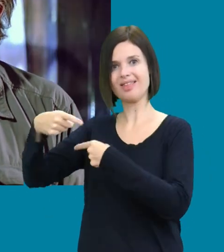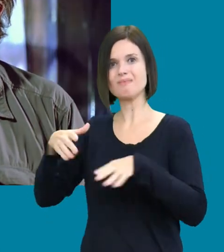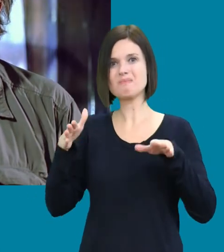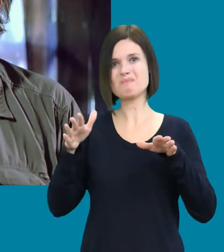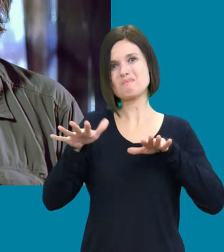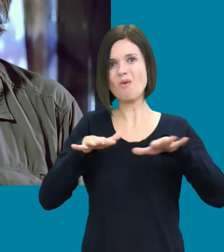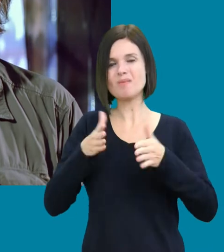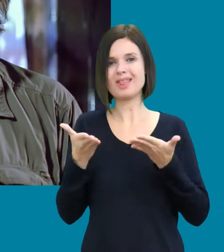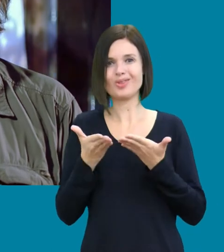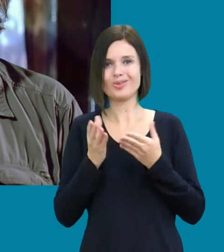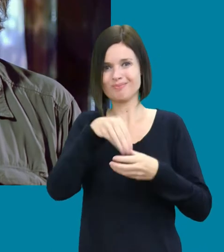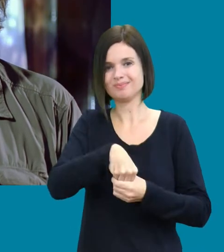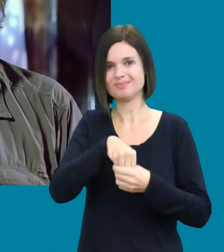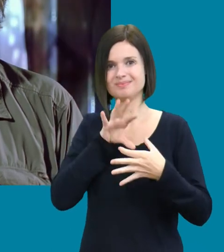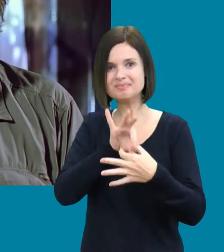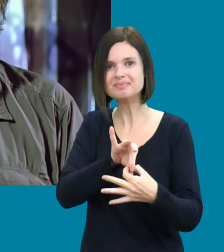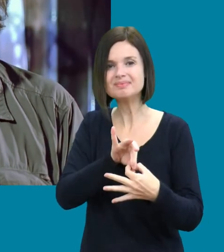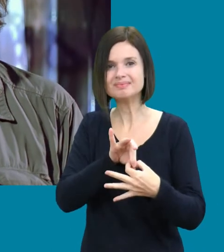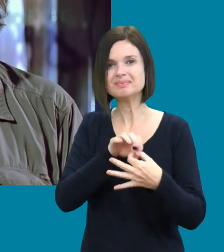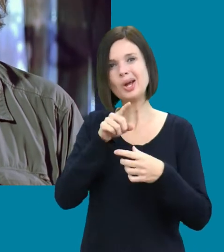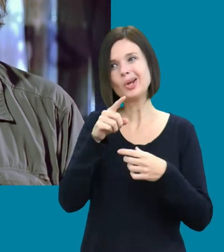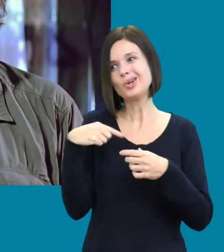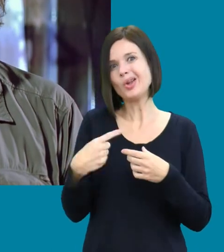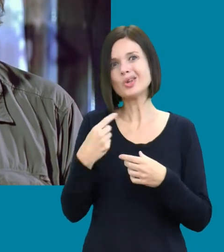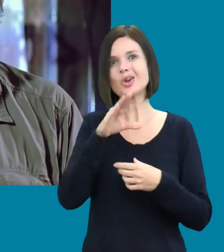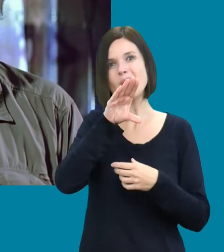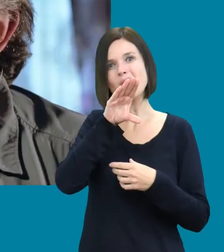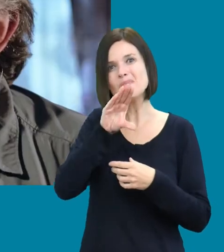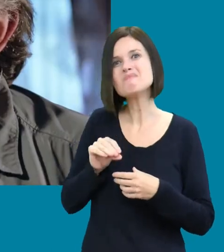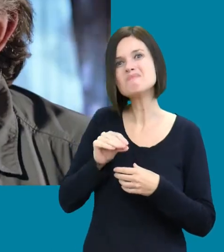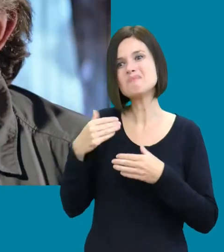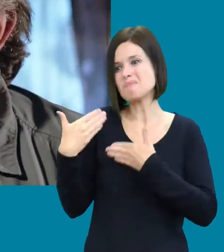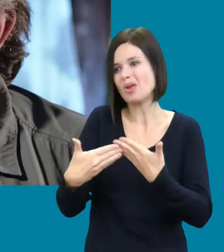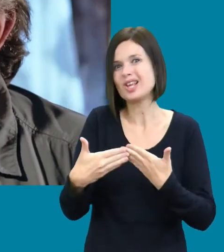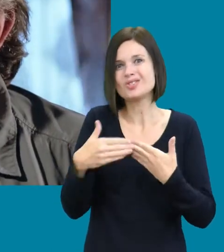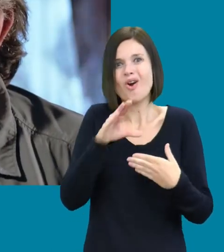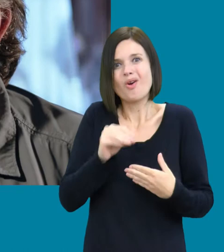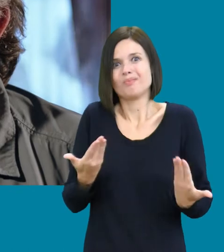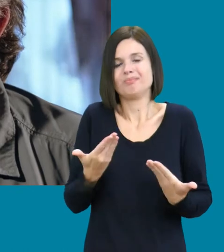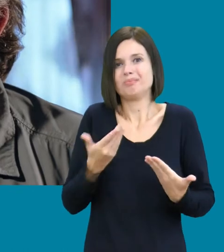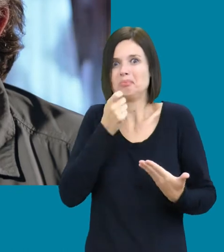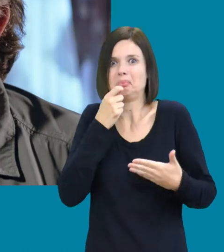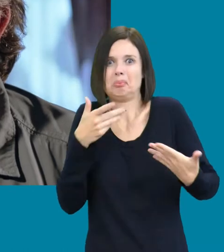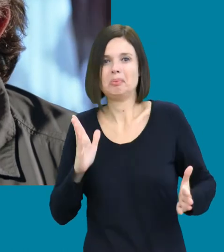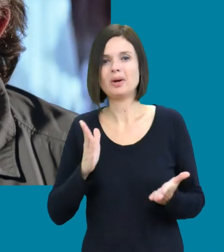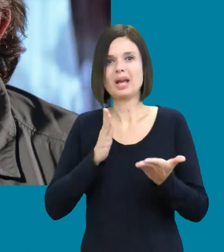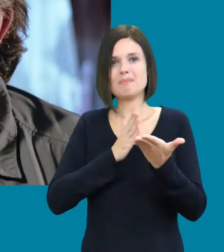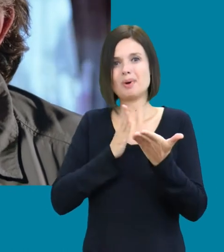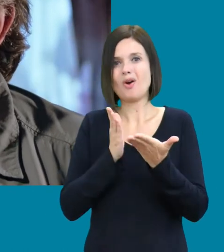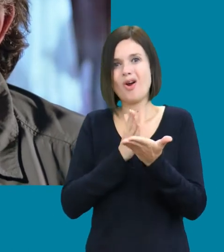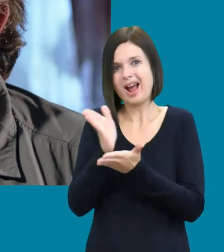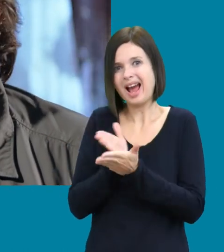en el movimiento estudiantil nos referenciábamos con estos procesos por plantear algo. La libertad